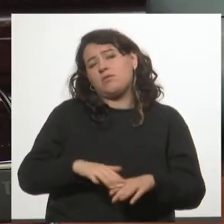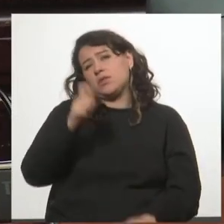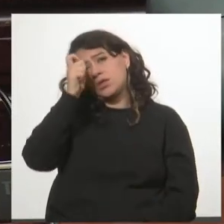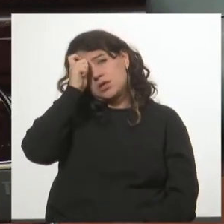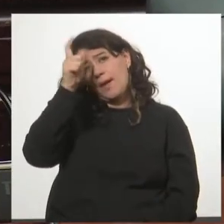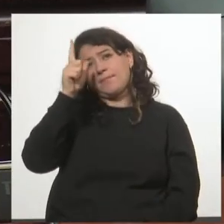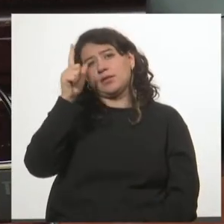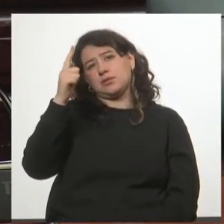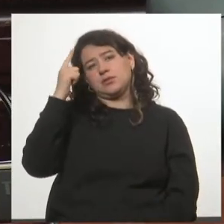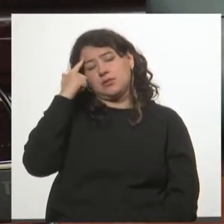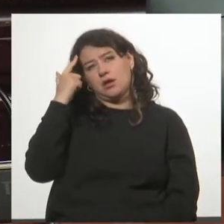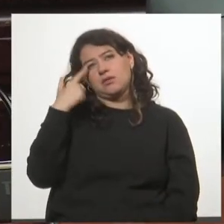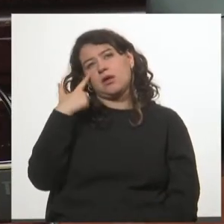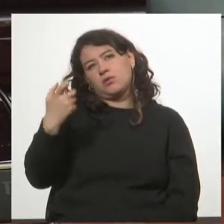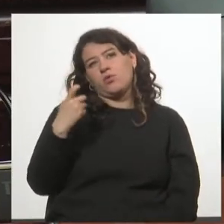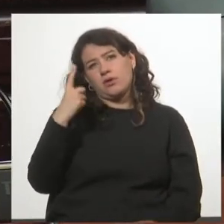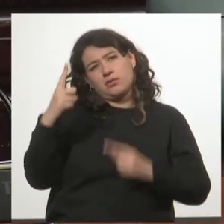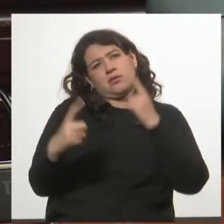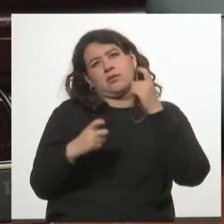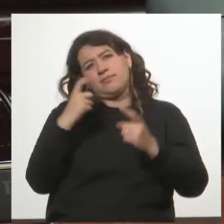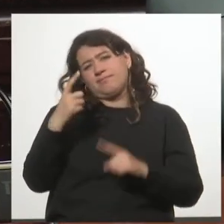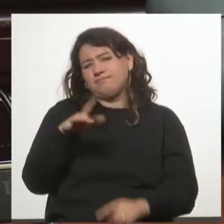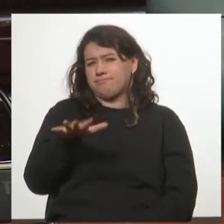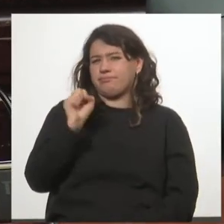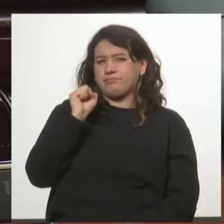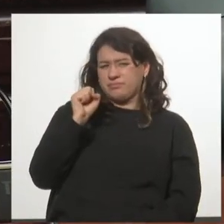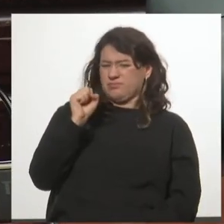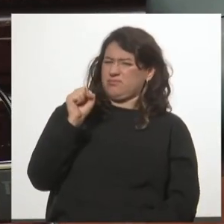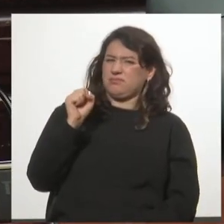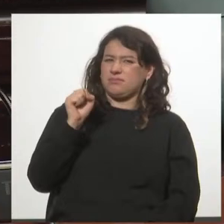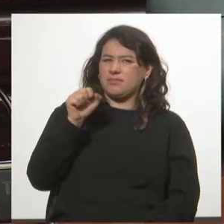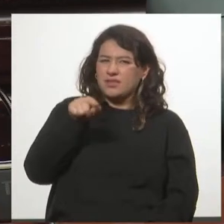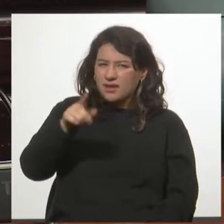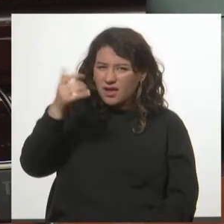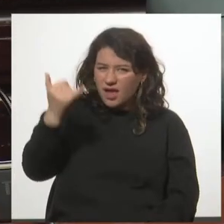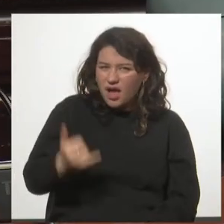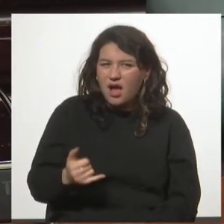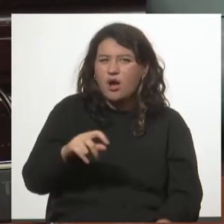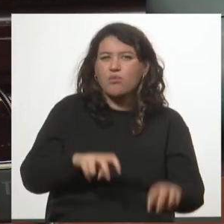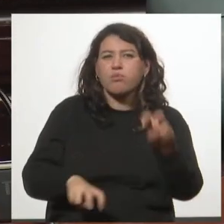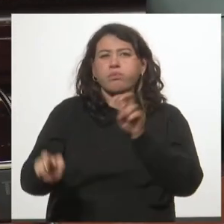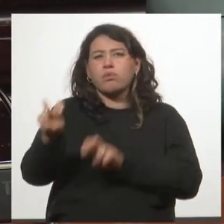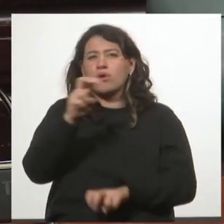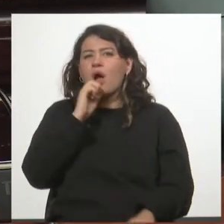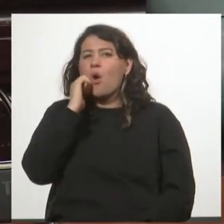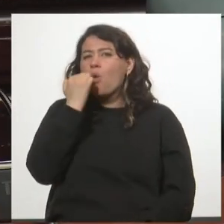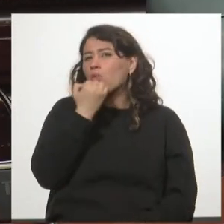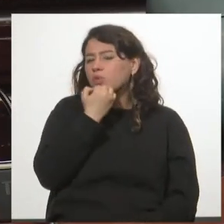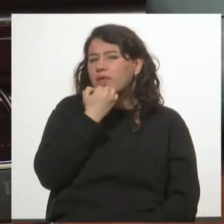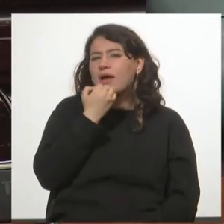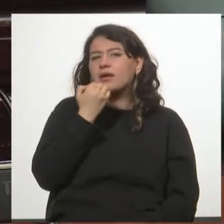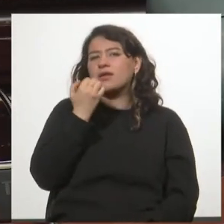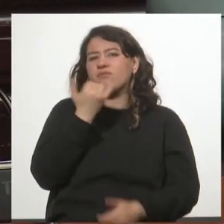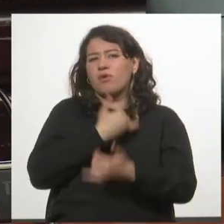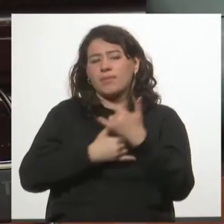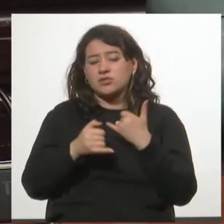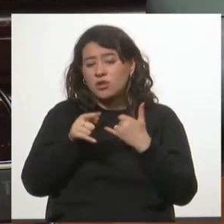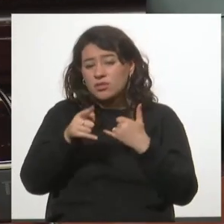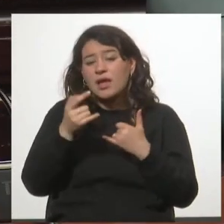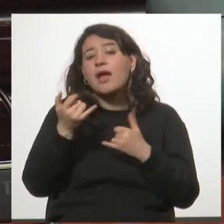crítica tendrá que entender que acá se buscó ocultar algo que estaba mal